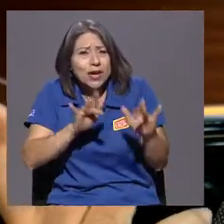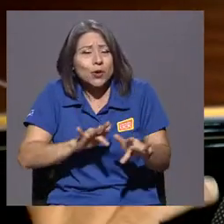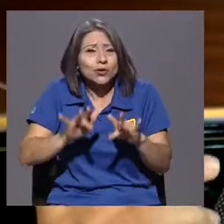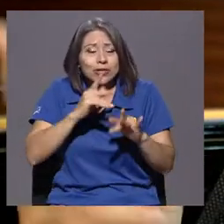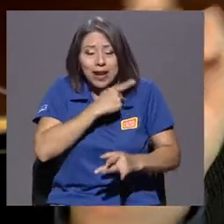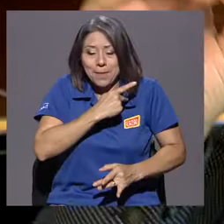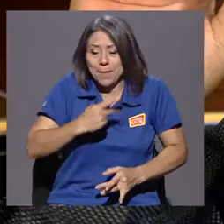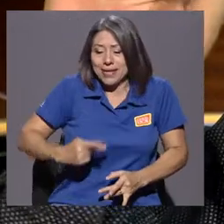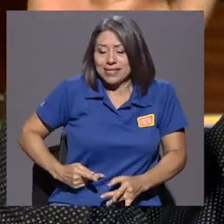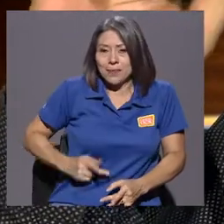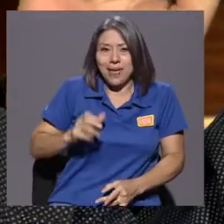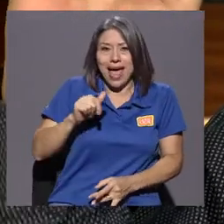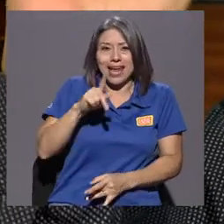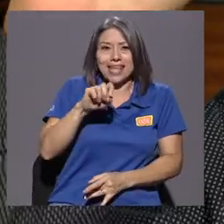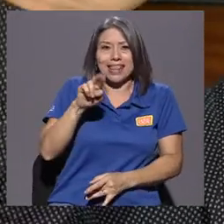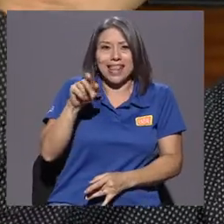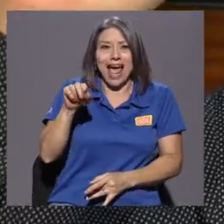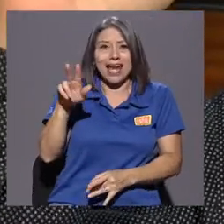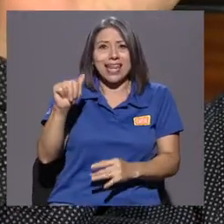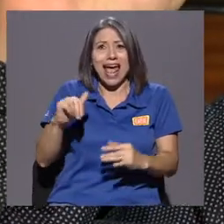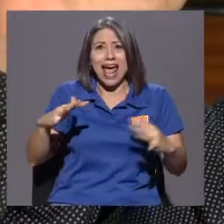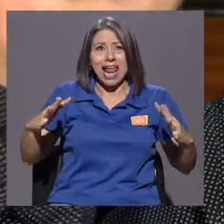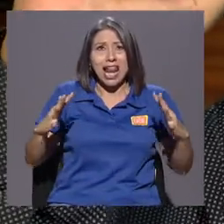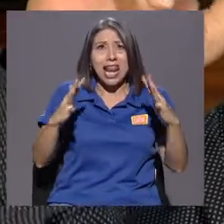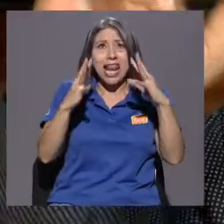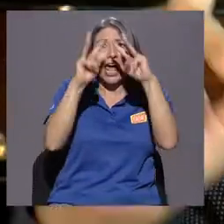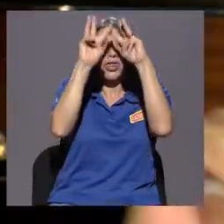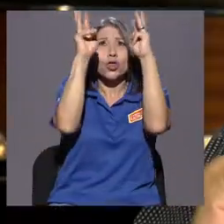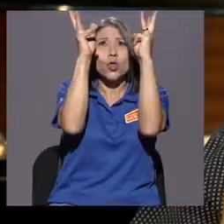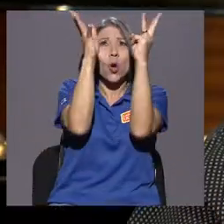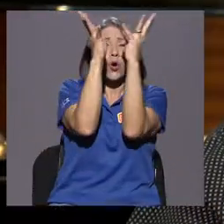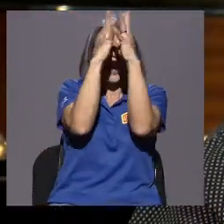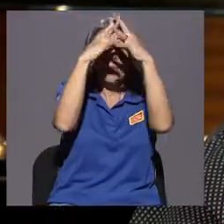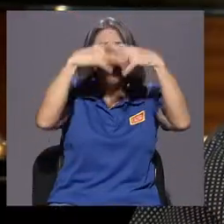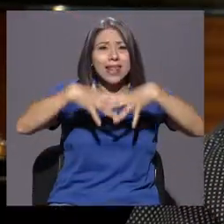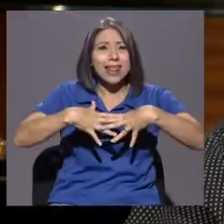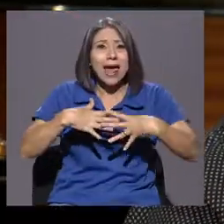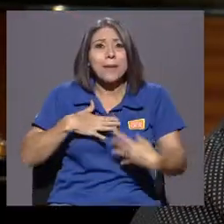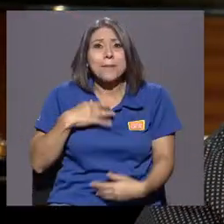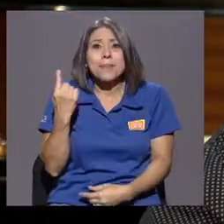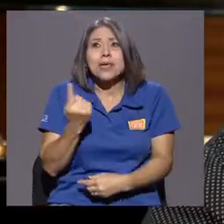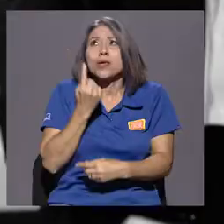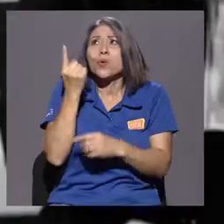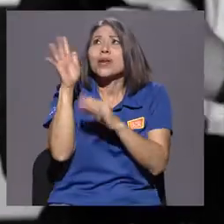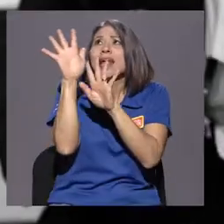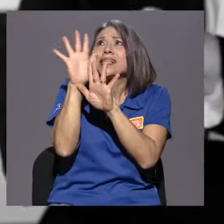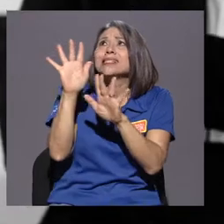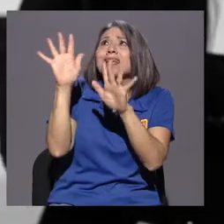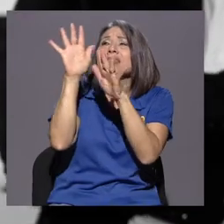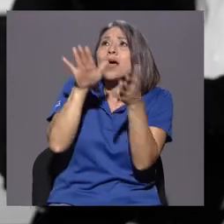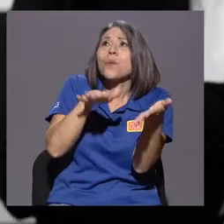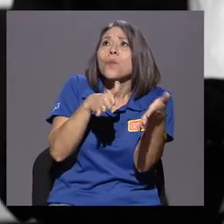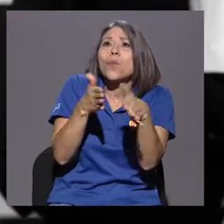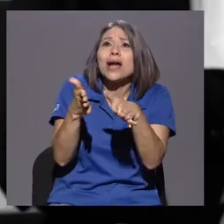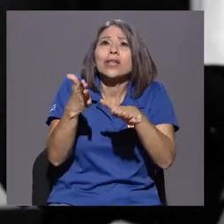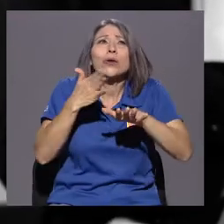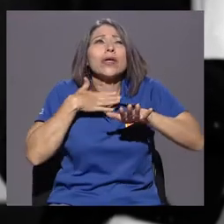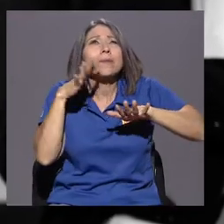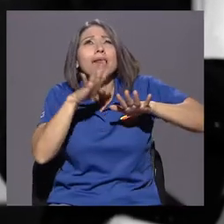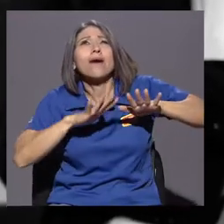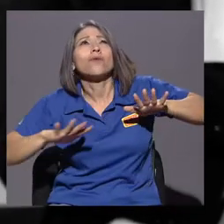abolida mi única estrella muerto y mila un sideral lleva el gran sol negro de la